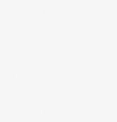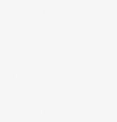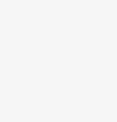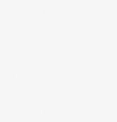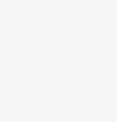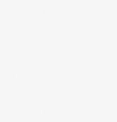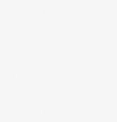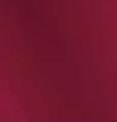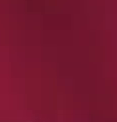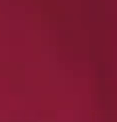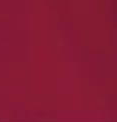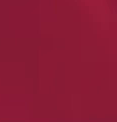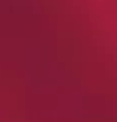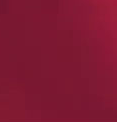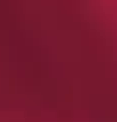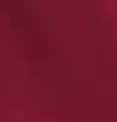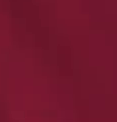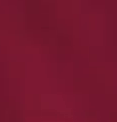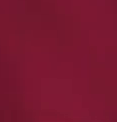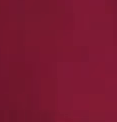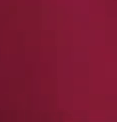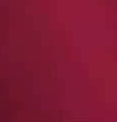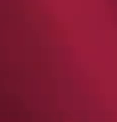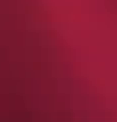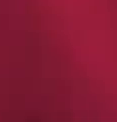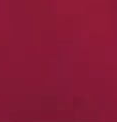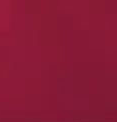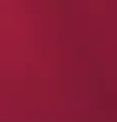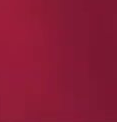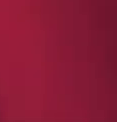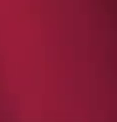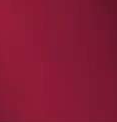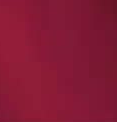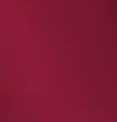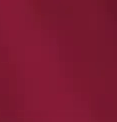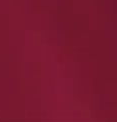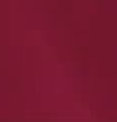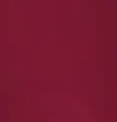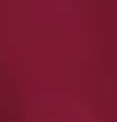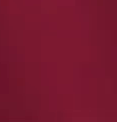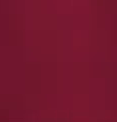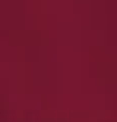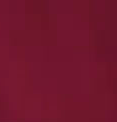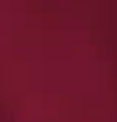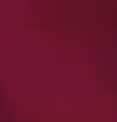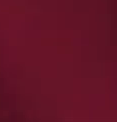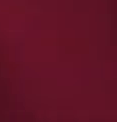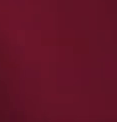Gobierno de México.